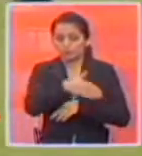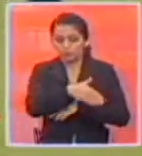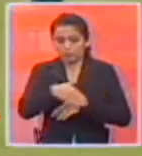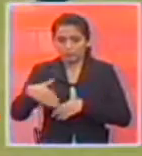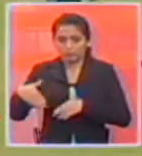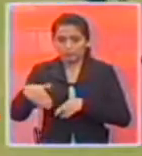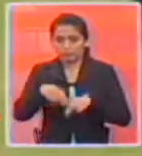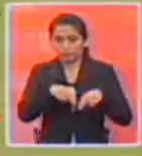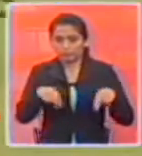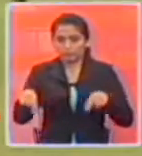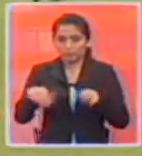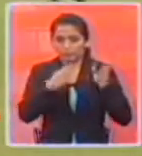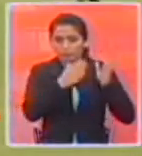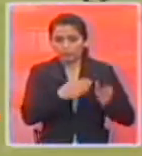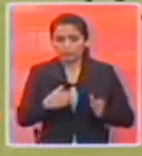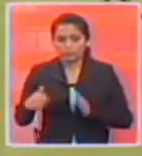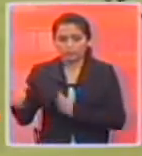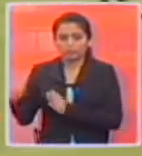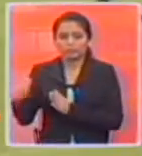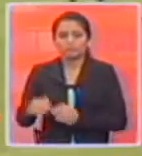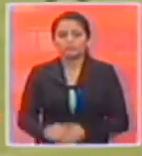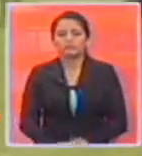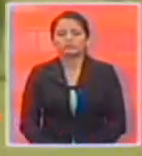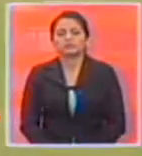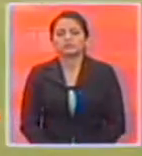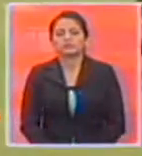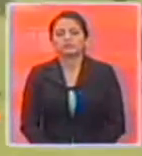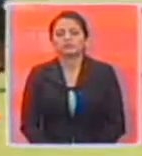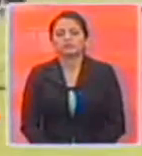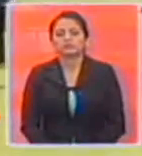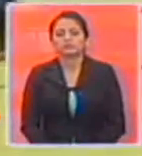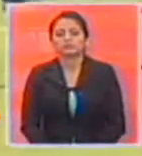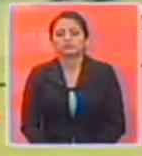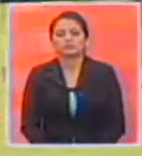de ataque Armando Solís junto a Juan Diego Rojas. Diego Flores, Más Deportes.